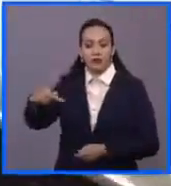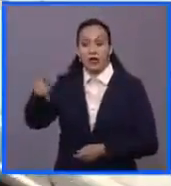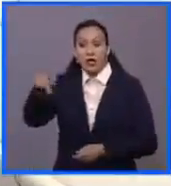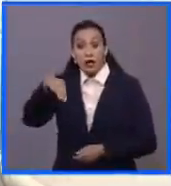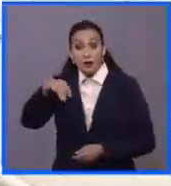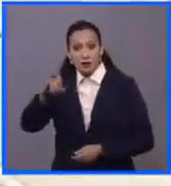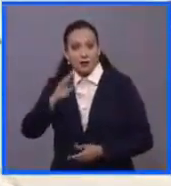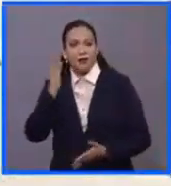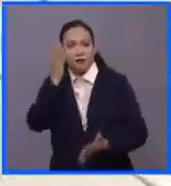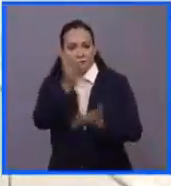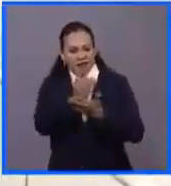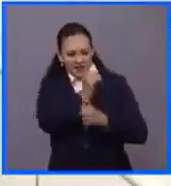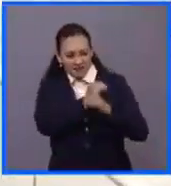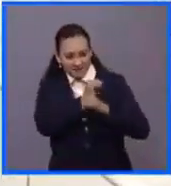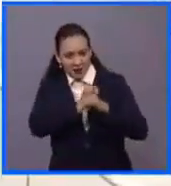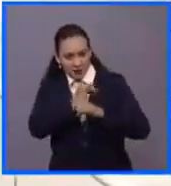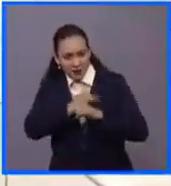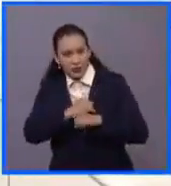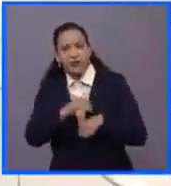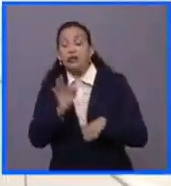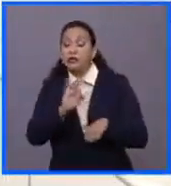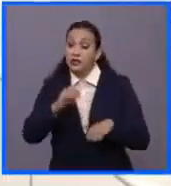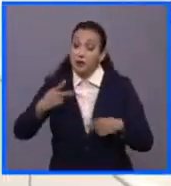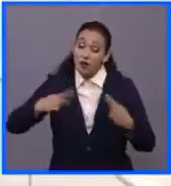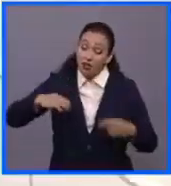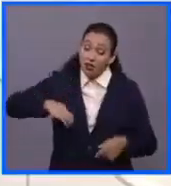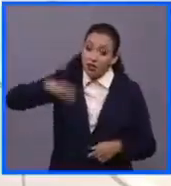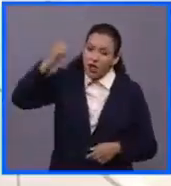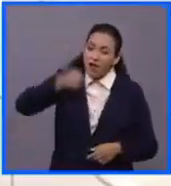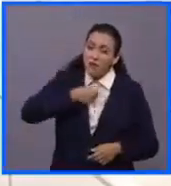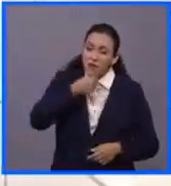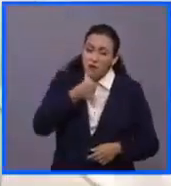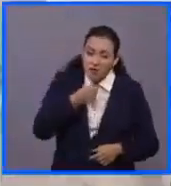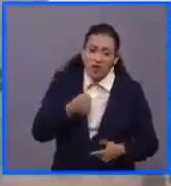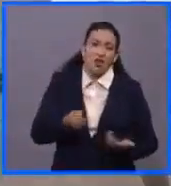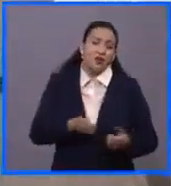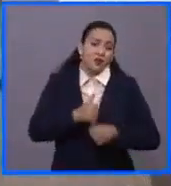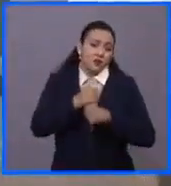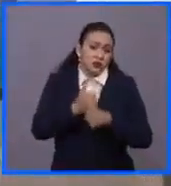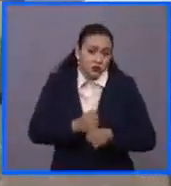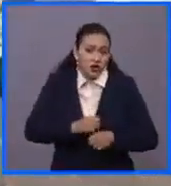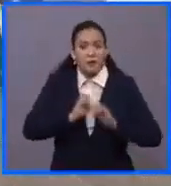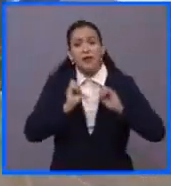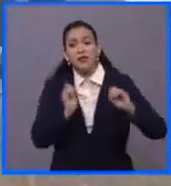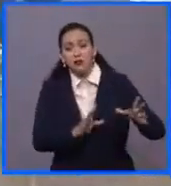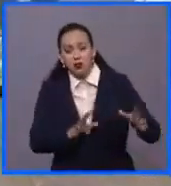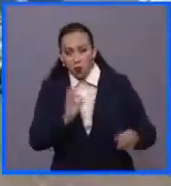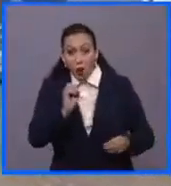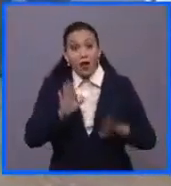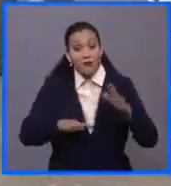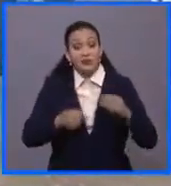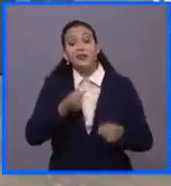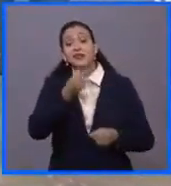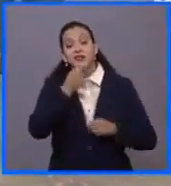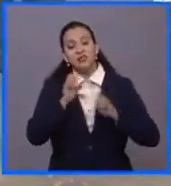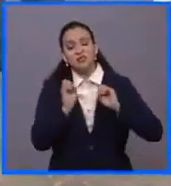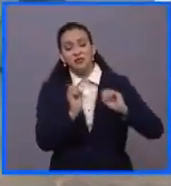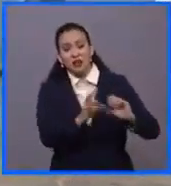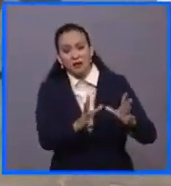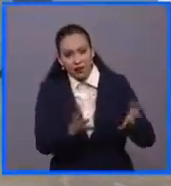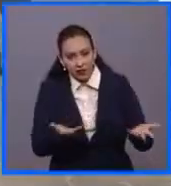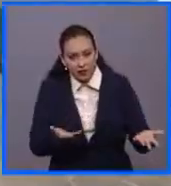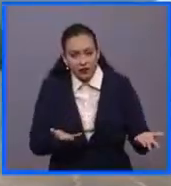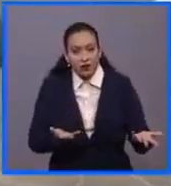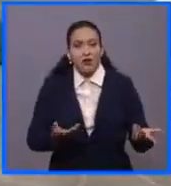iniciar la investigación correspondiente. Precisó que los delitos de peligro de vida o a la salud de las personas tienen que ver con la omisión